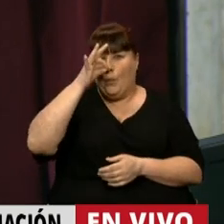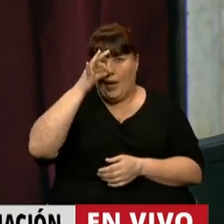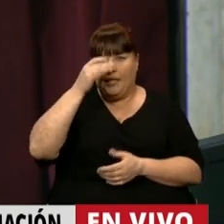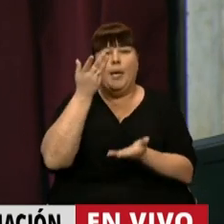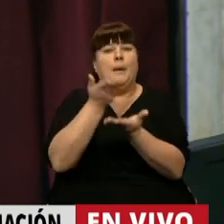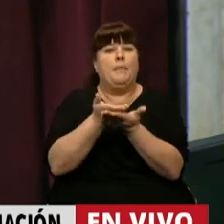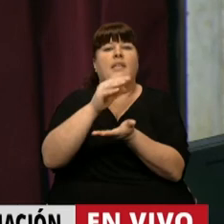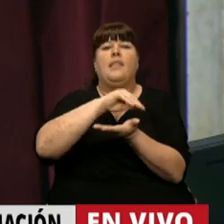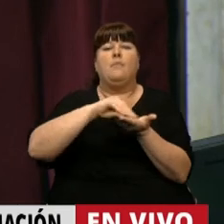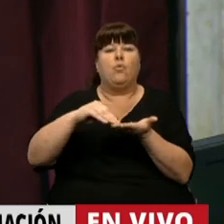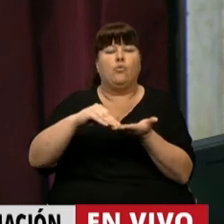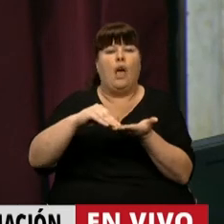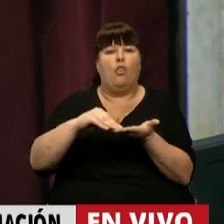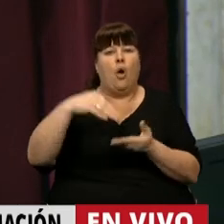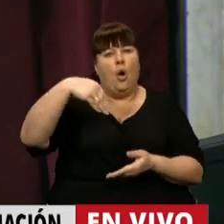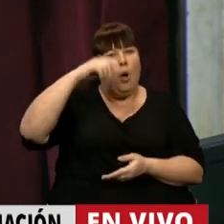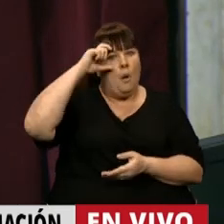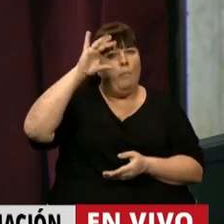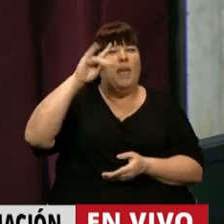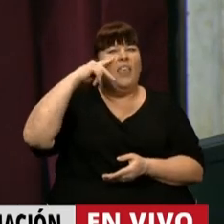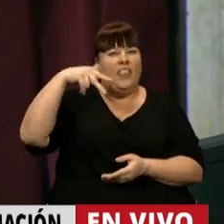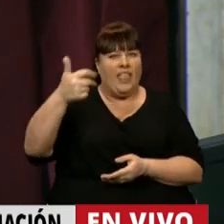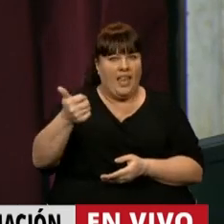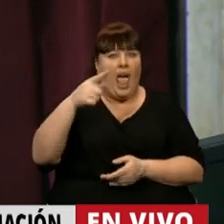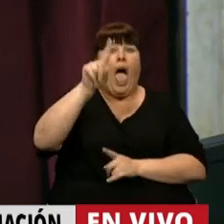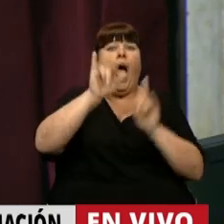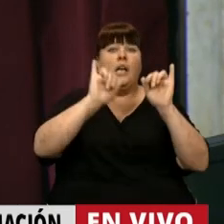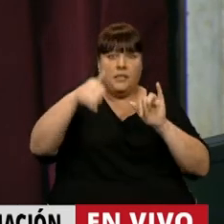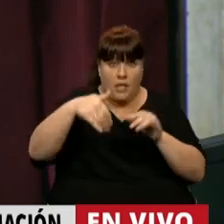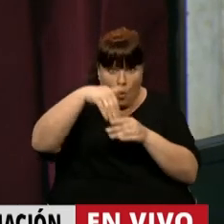5330D20 solicitado por el diputado Medina, los que